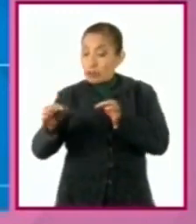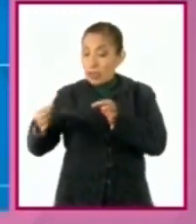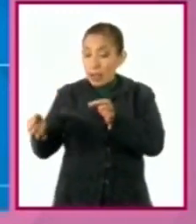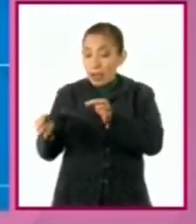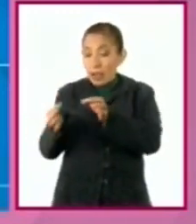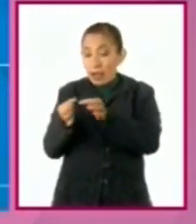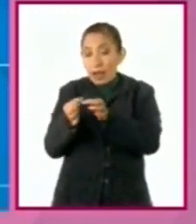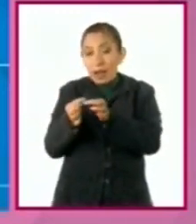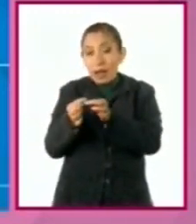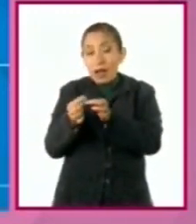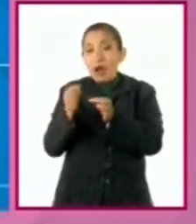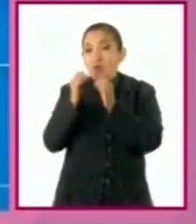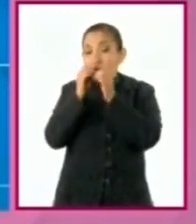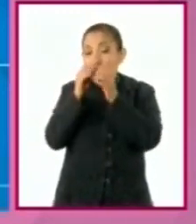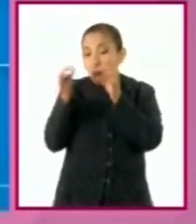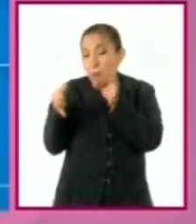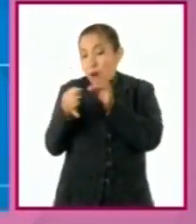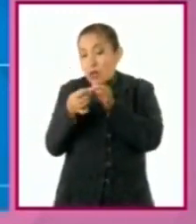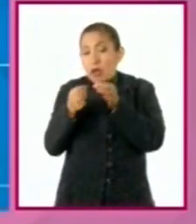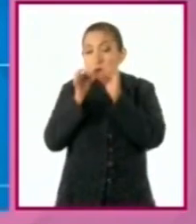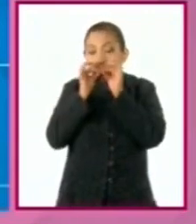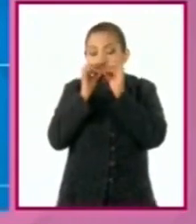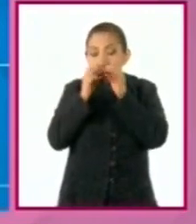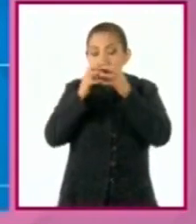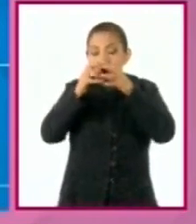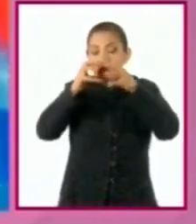introduce la entrada del globo y se infla.